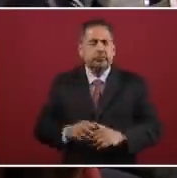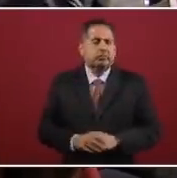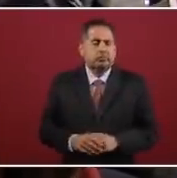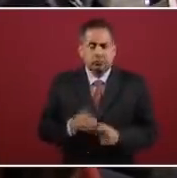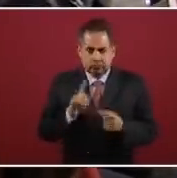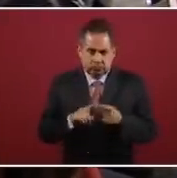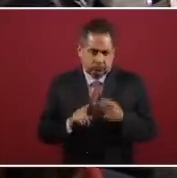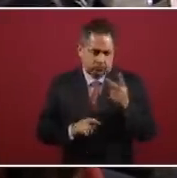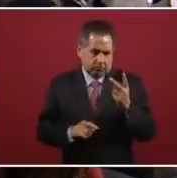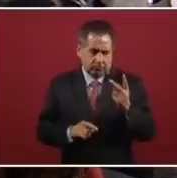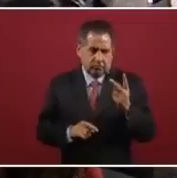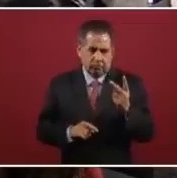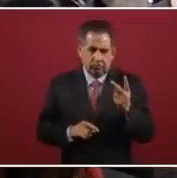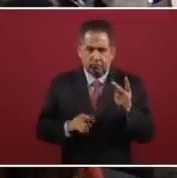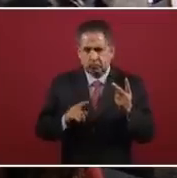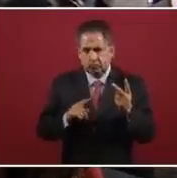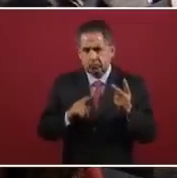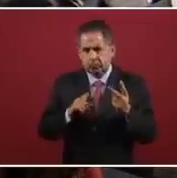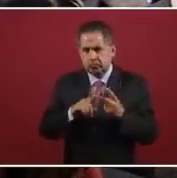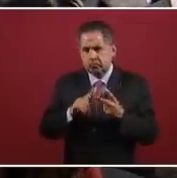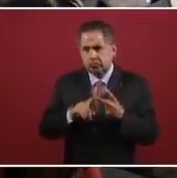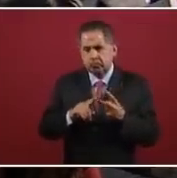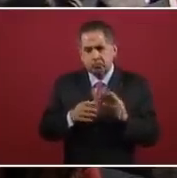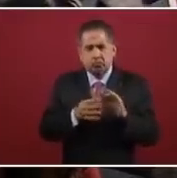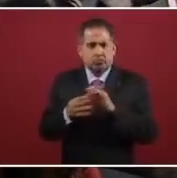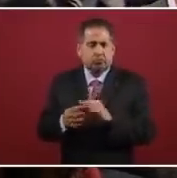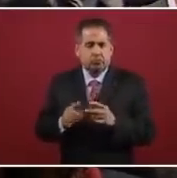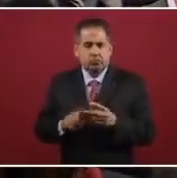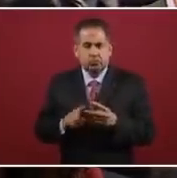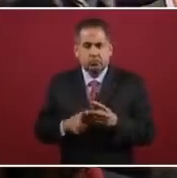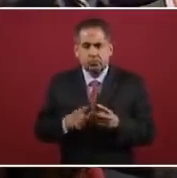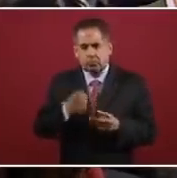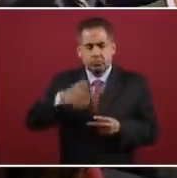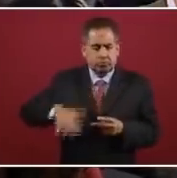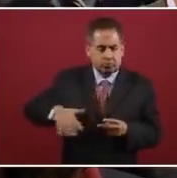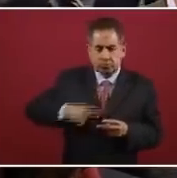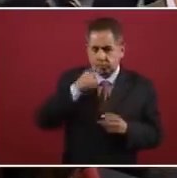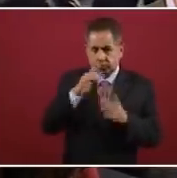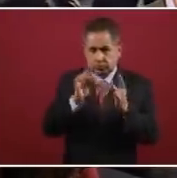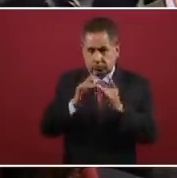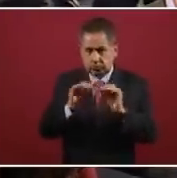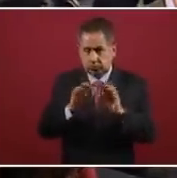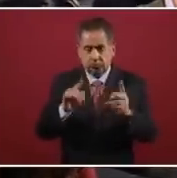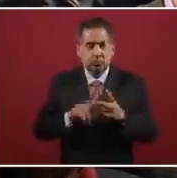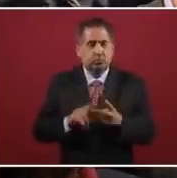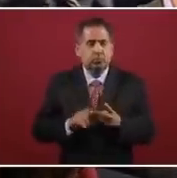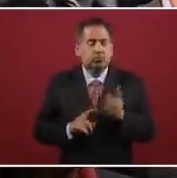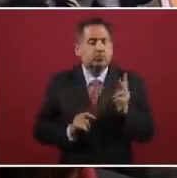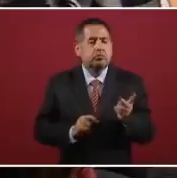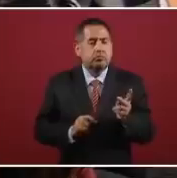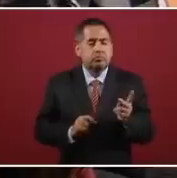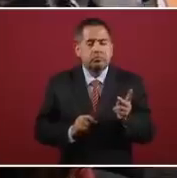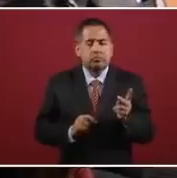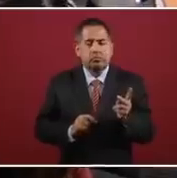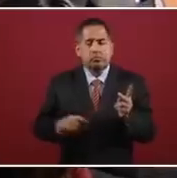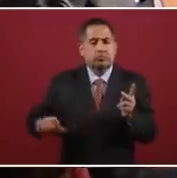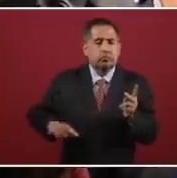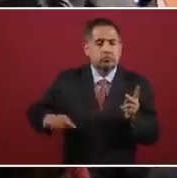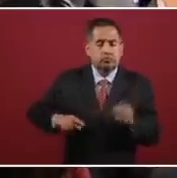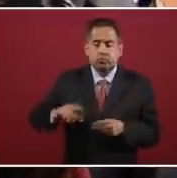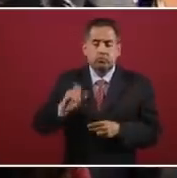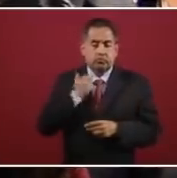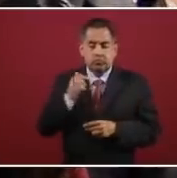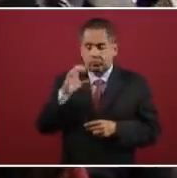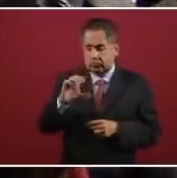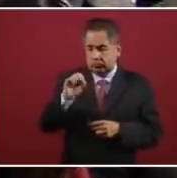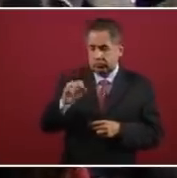es una. Y la segunda que va ligada, ahorita usted lo acaba de tocar, que en el gobierno de Carlos Salinas de